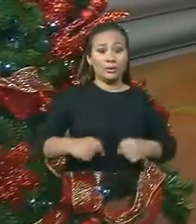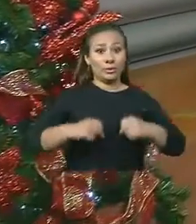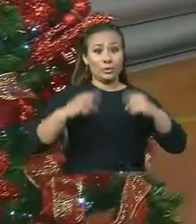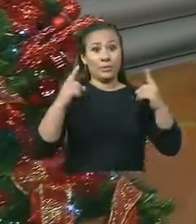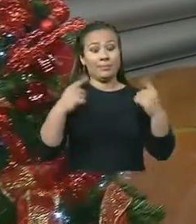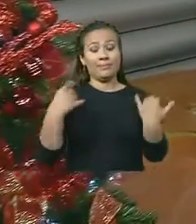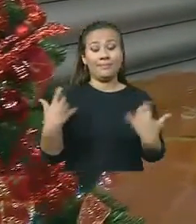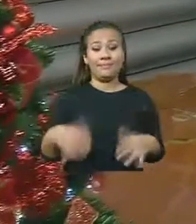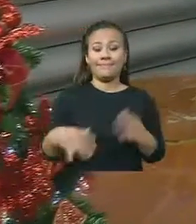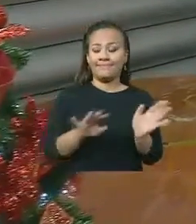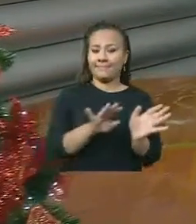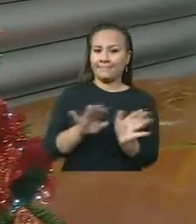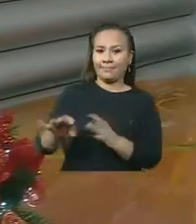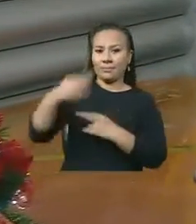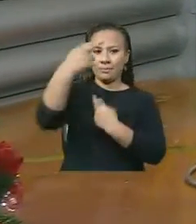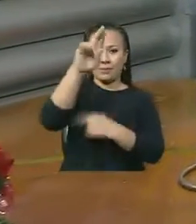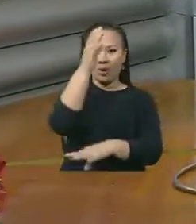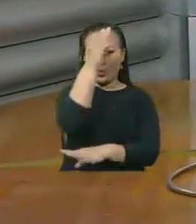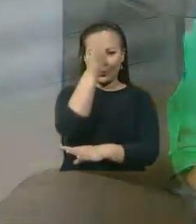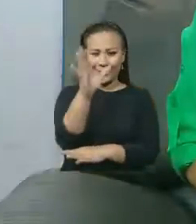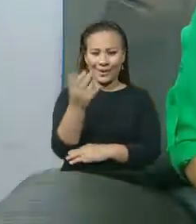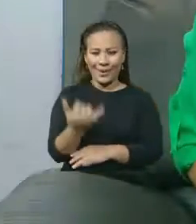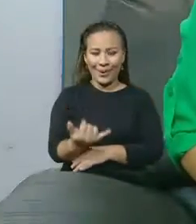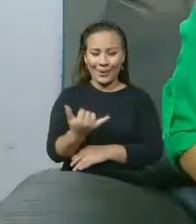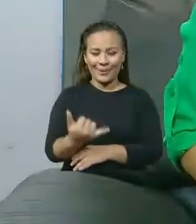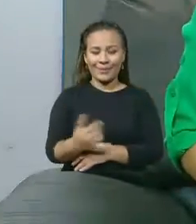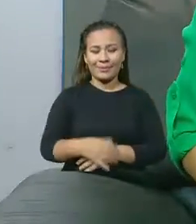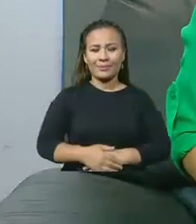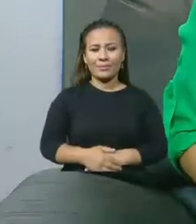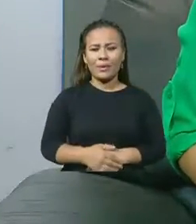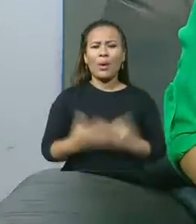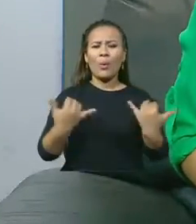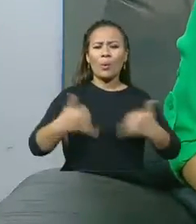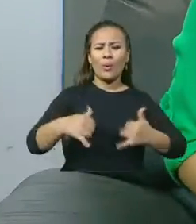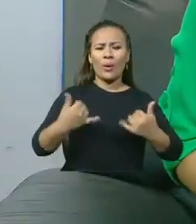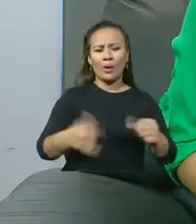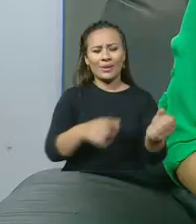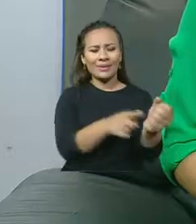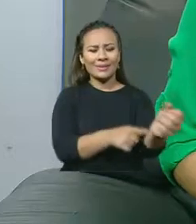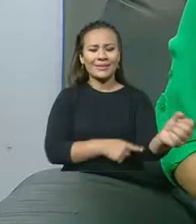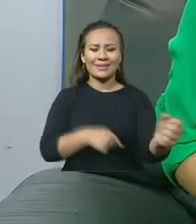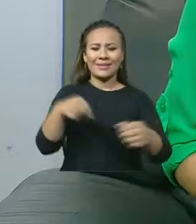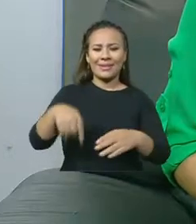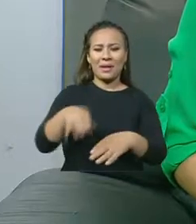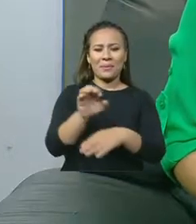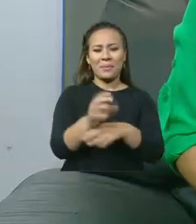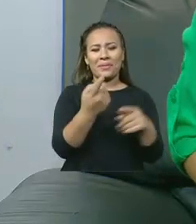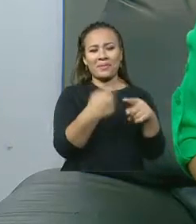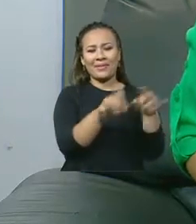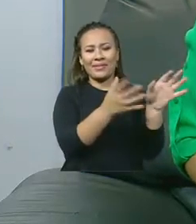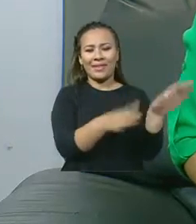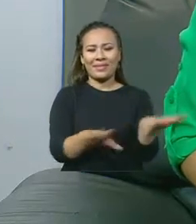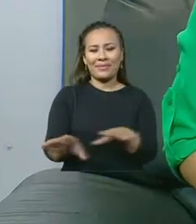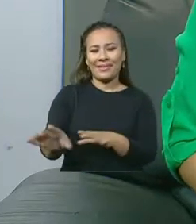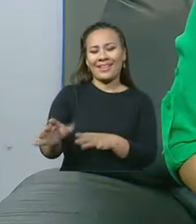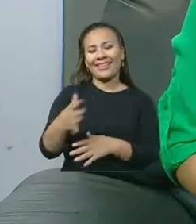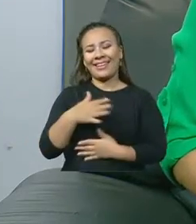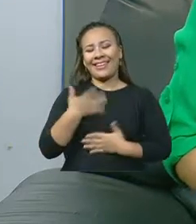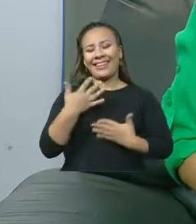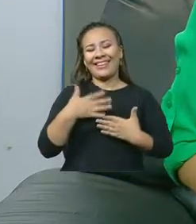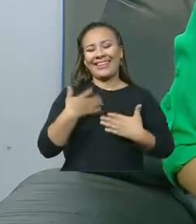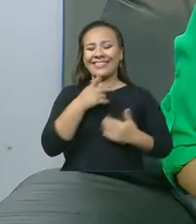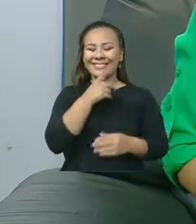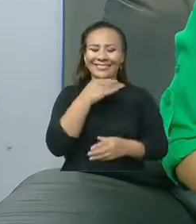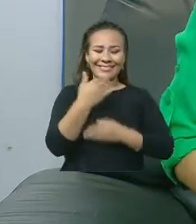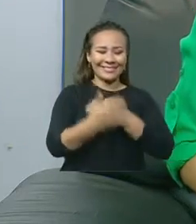o sábana con la nota de intercultural del día de hoy los vamos tradicionales de nuestro país son actividades divertidas que han sido transmitidas de generación